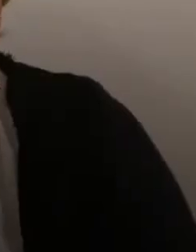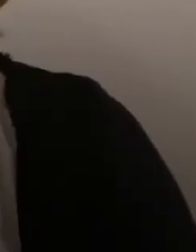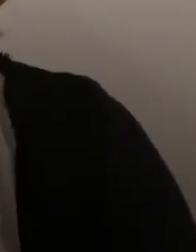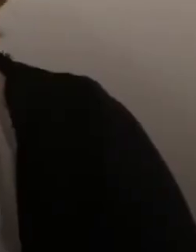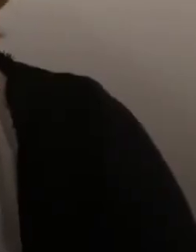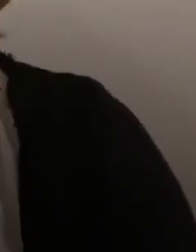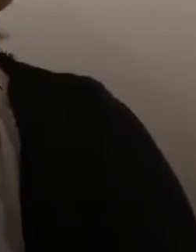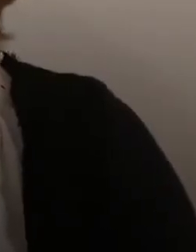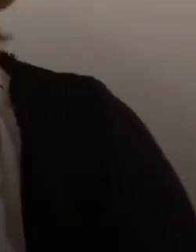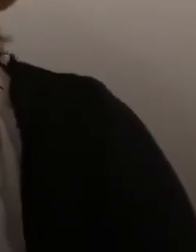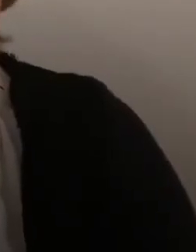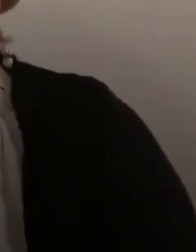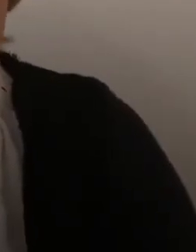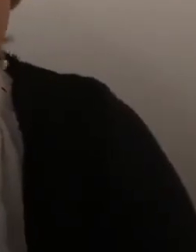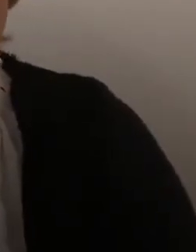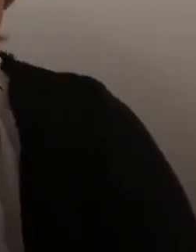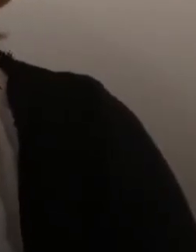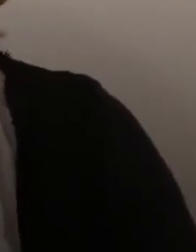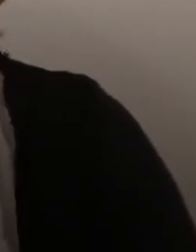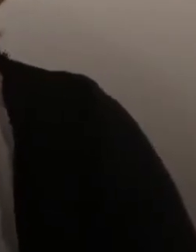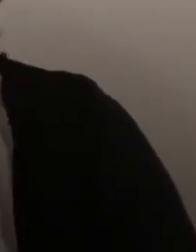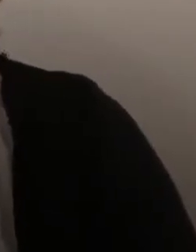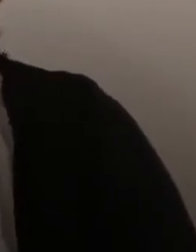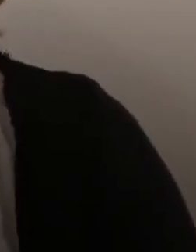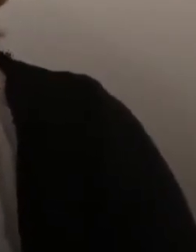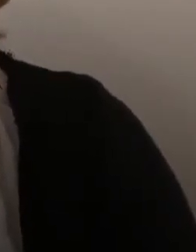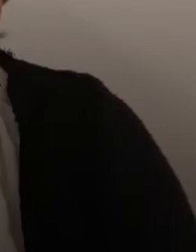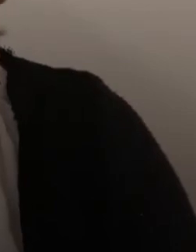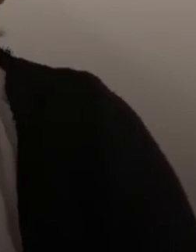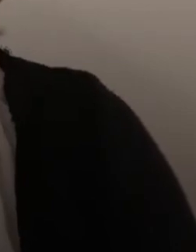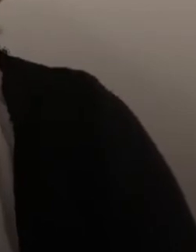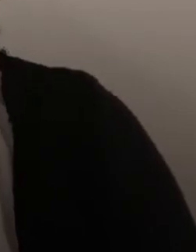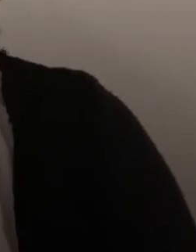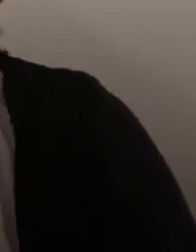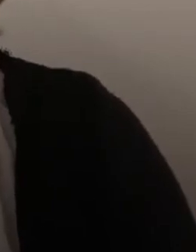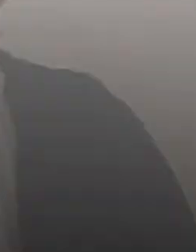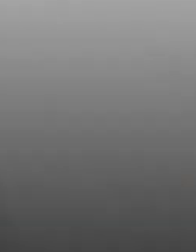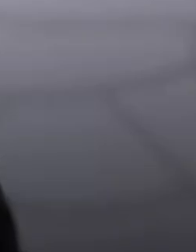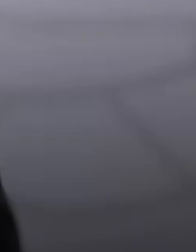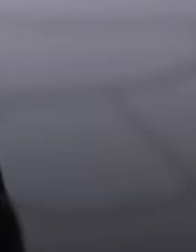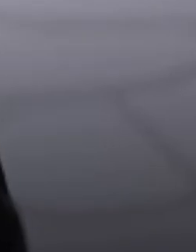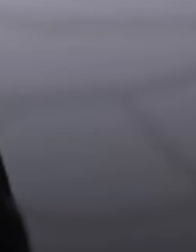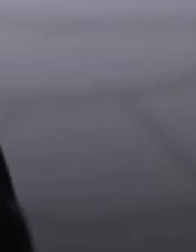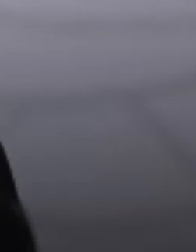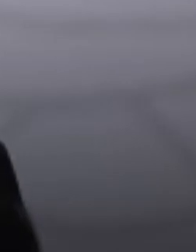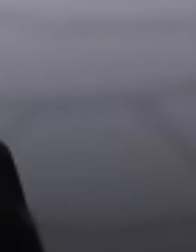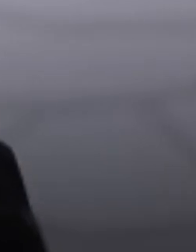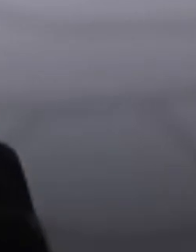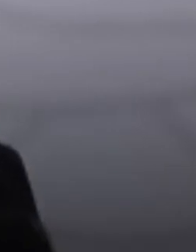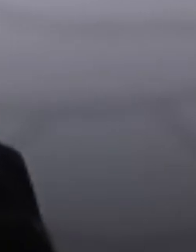Ya basta. Harto a la violencia y la impunidad. Ningún agresor al poder.